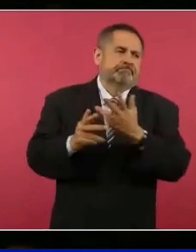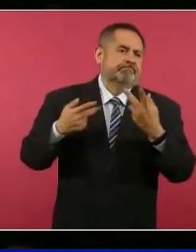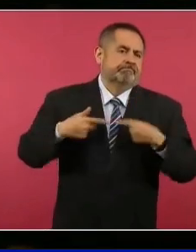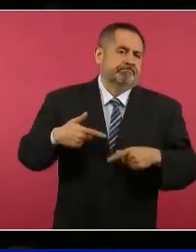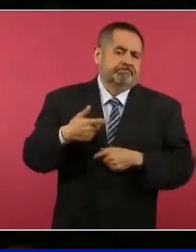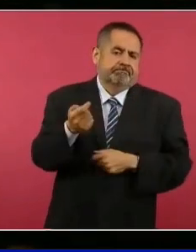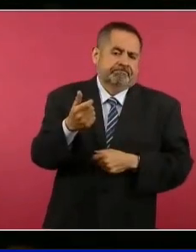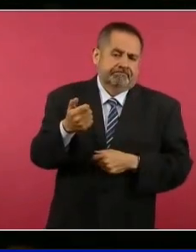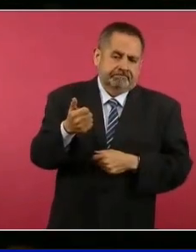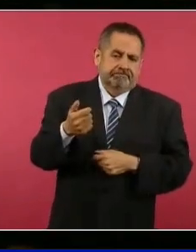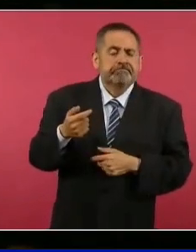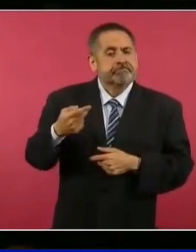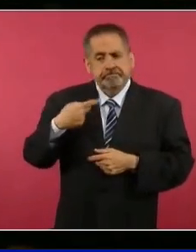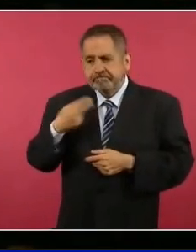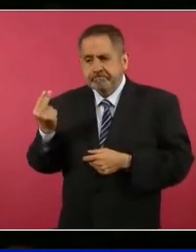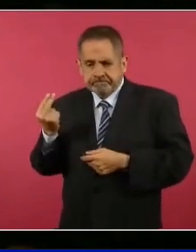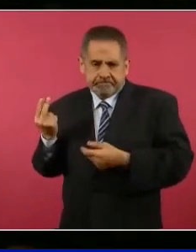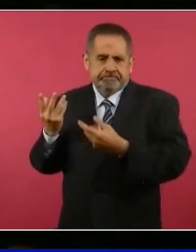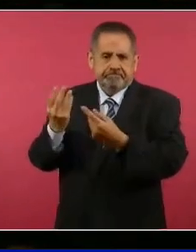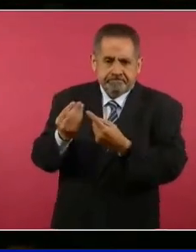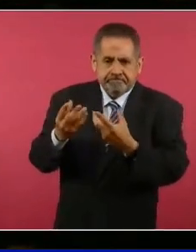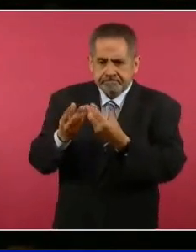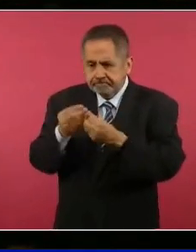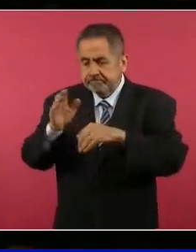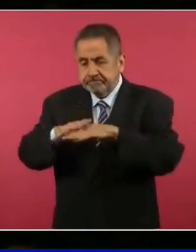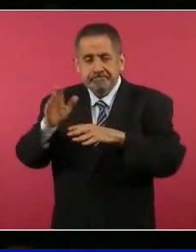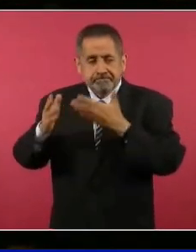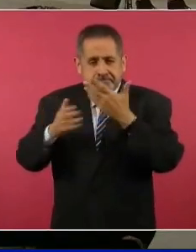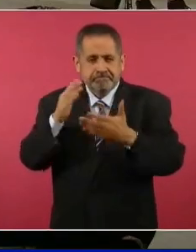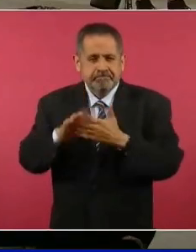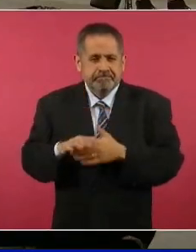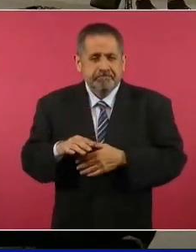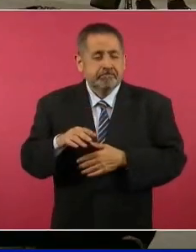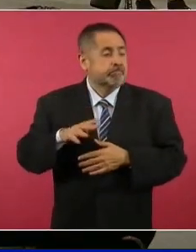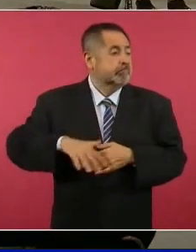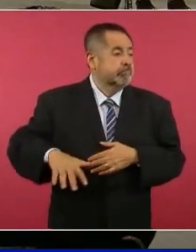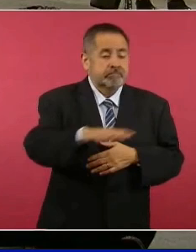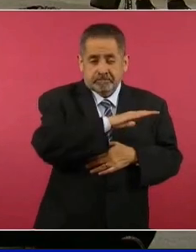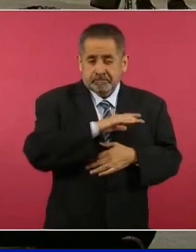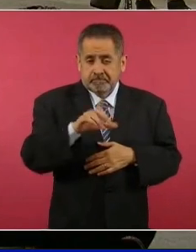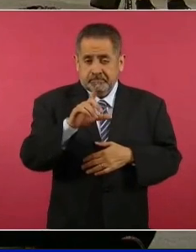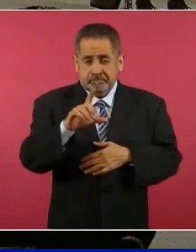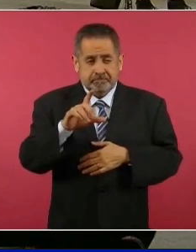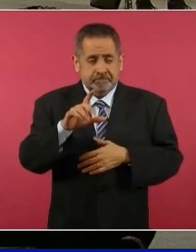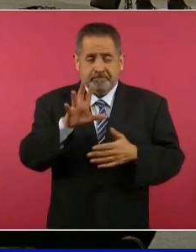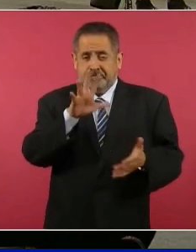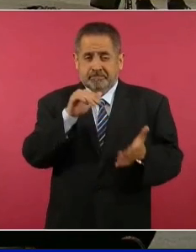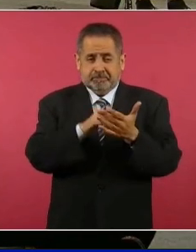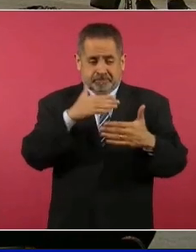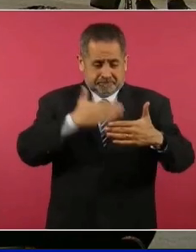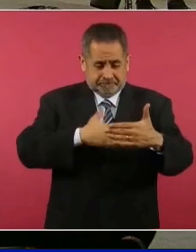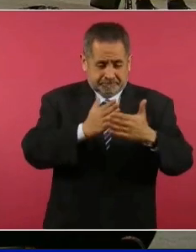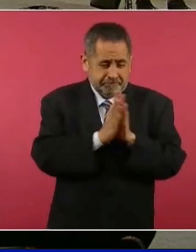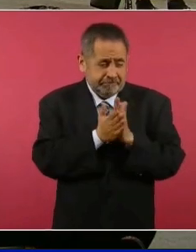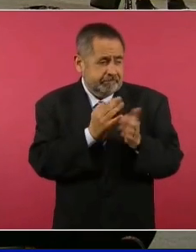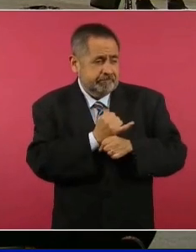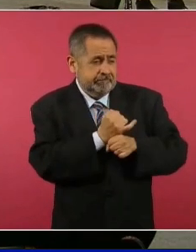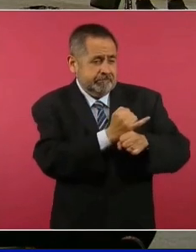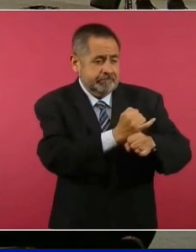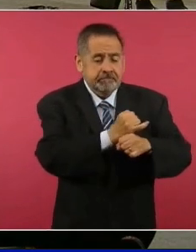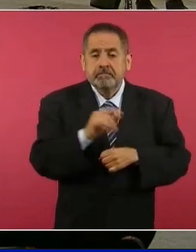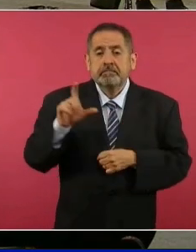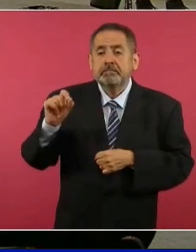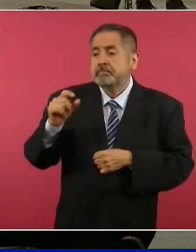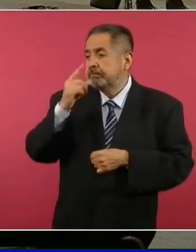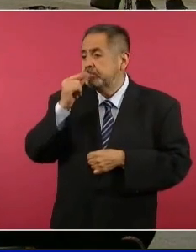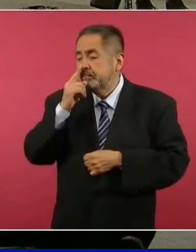imposible. Tienen para todas esas 5,000 carpetas 20 policías de investigación que se tienen que prestar a ratos, no